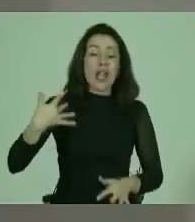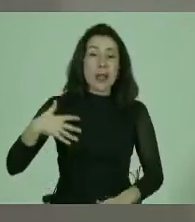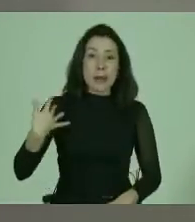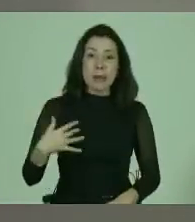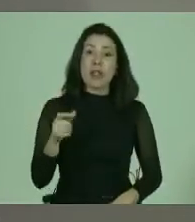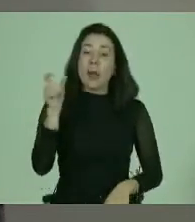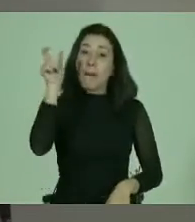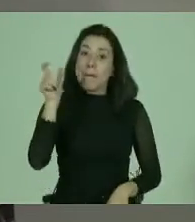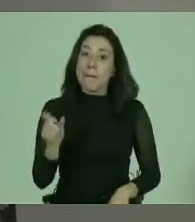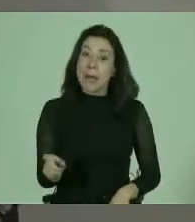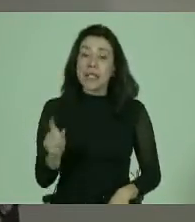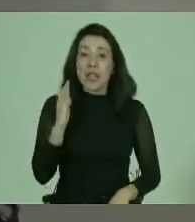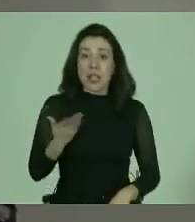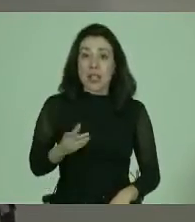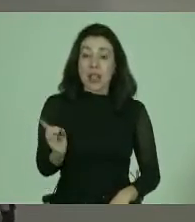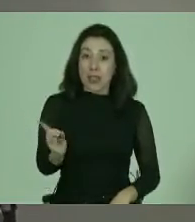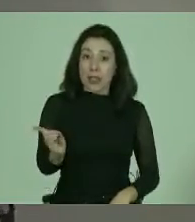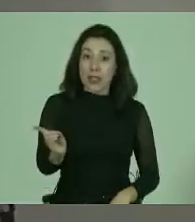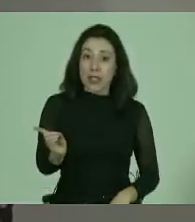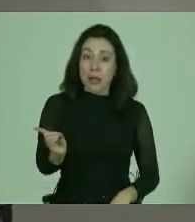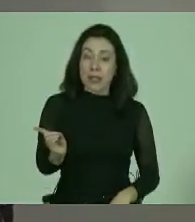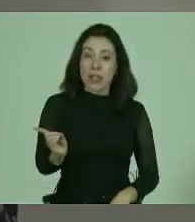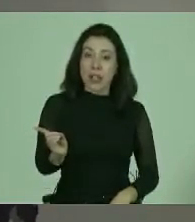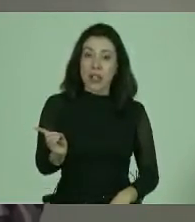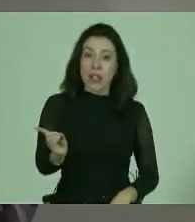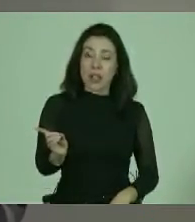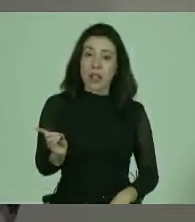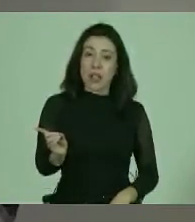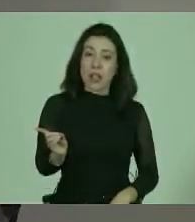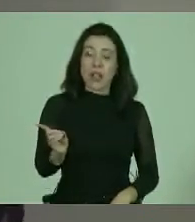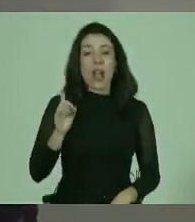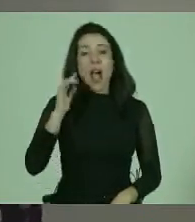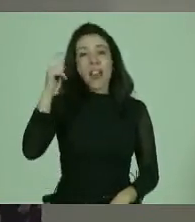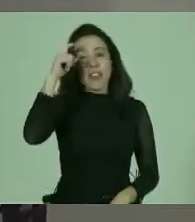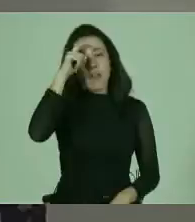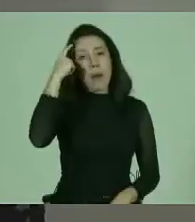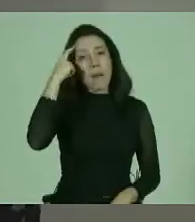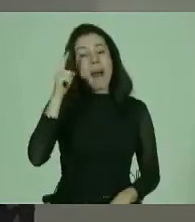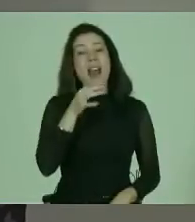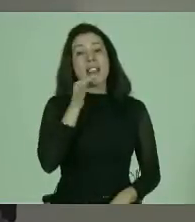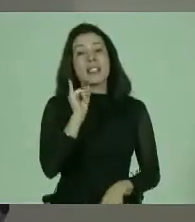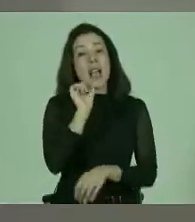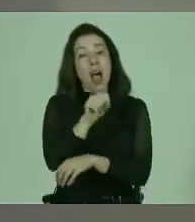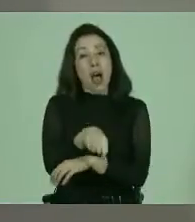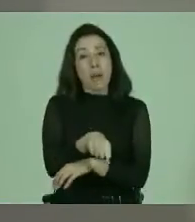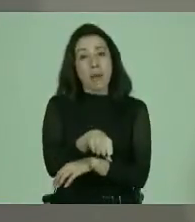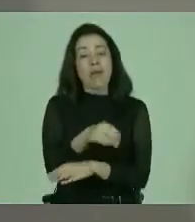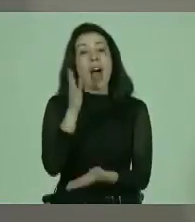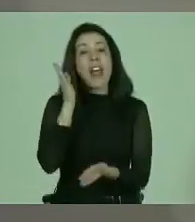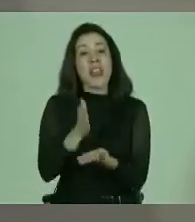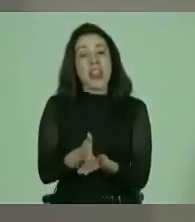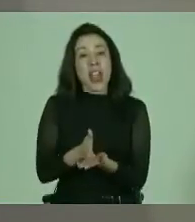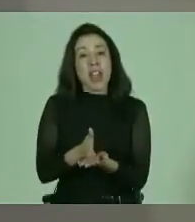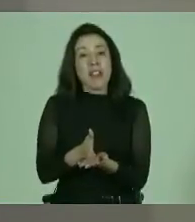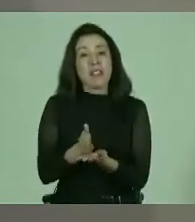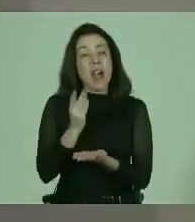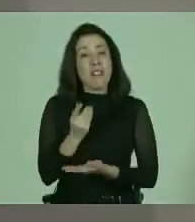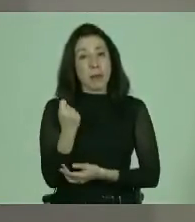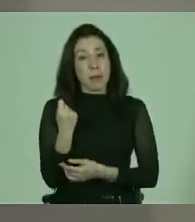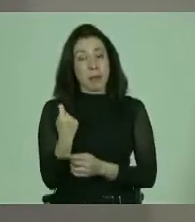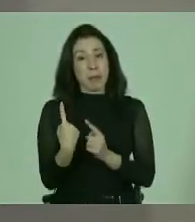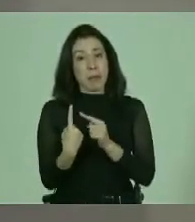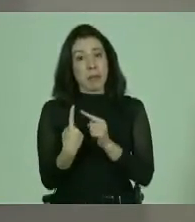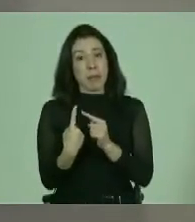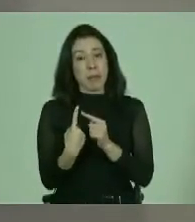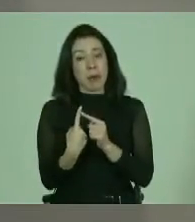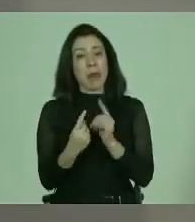decir las personas con discapacidad que tengan dificultades para dar su consentimiento deberán tener por una parte